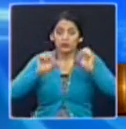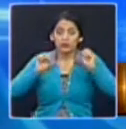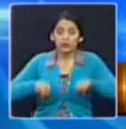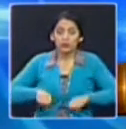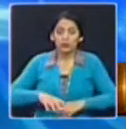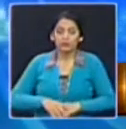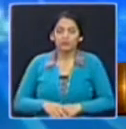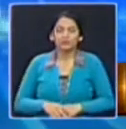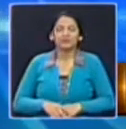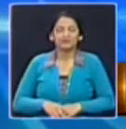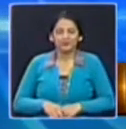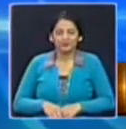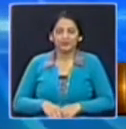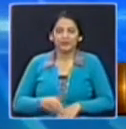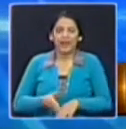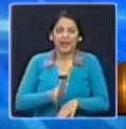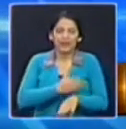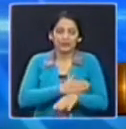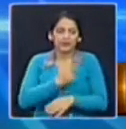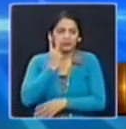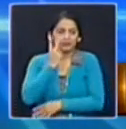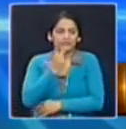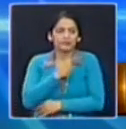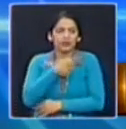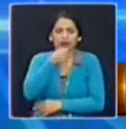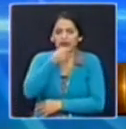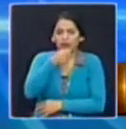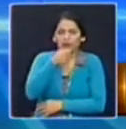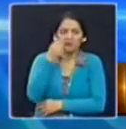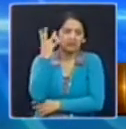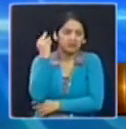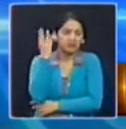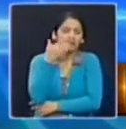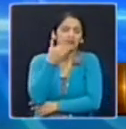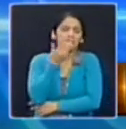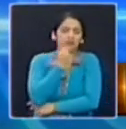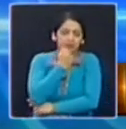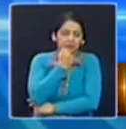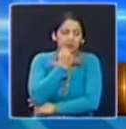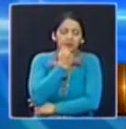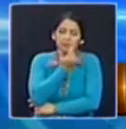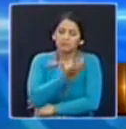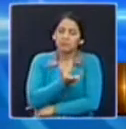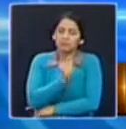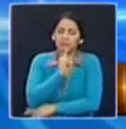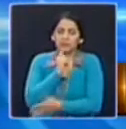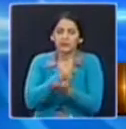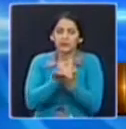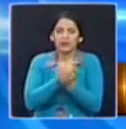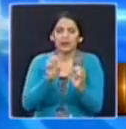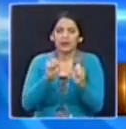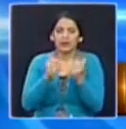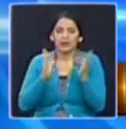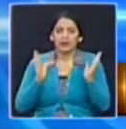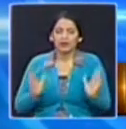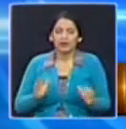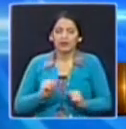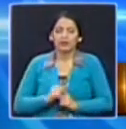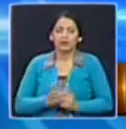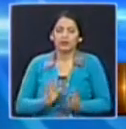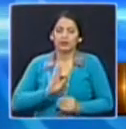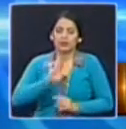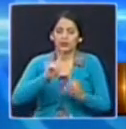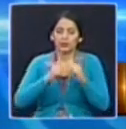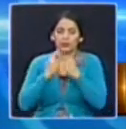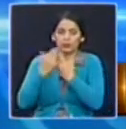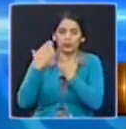momento acabamos de escuchar inclusive en palabras del asambleísta de Creo, breve, un juicio